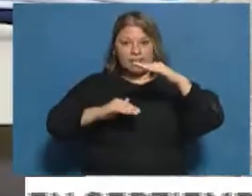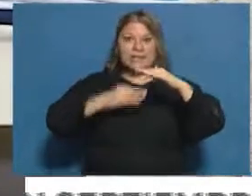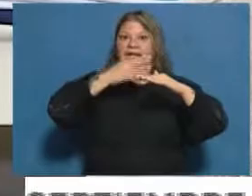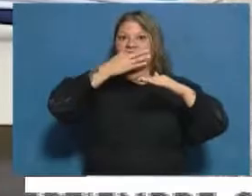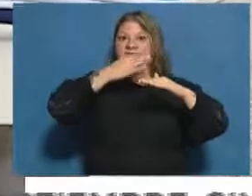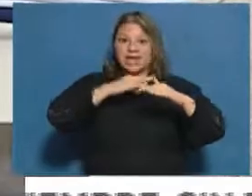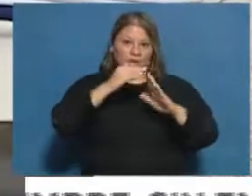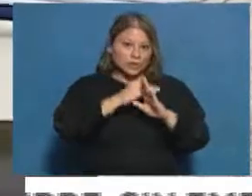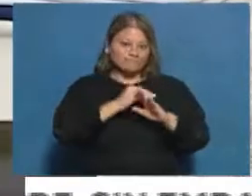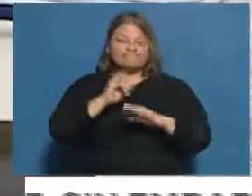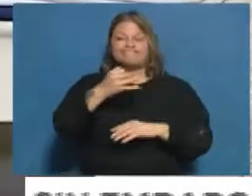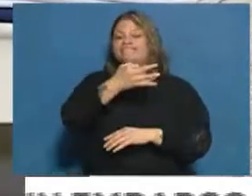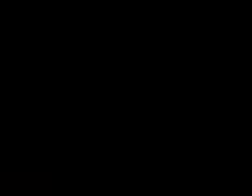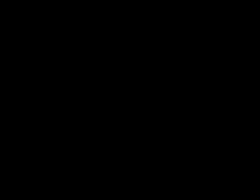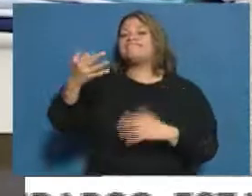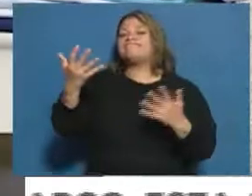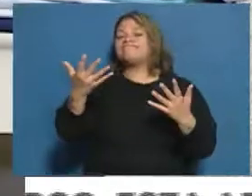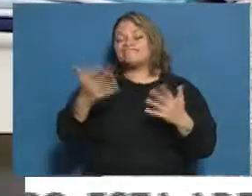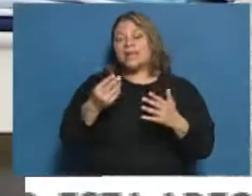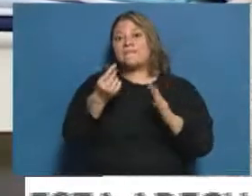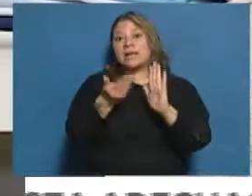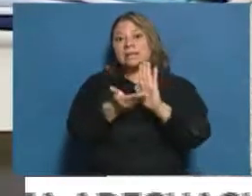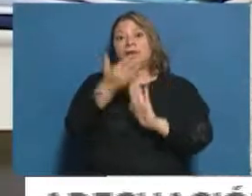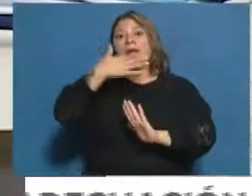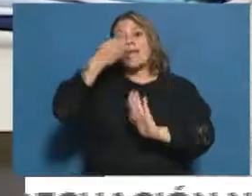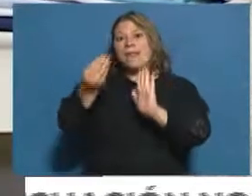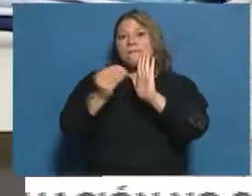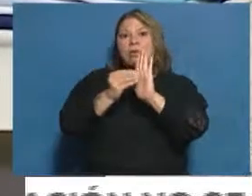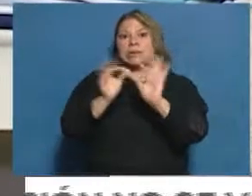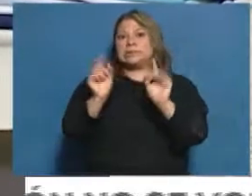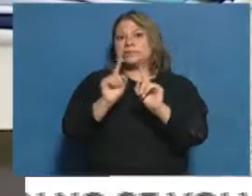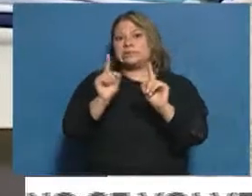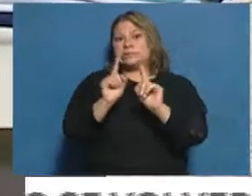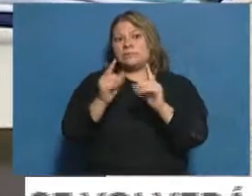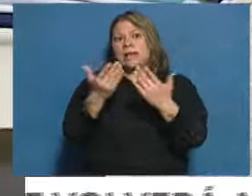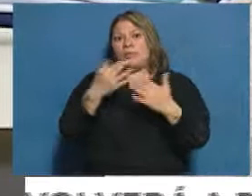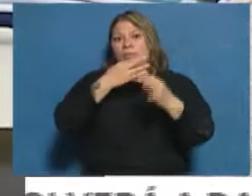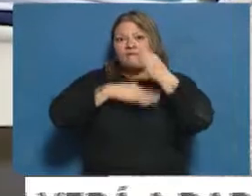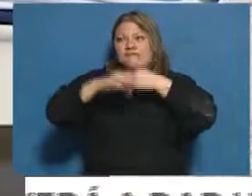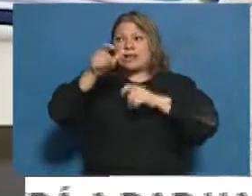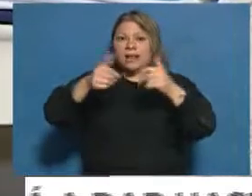¿no? Exactamente, exactamente. No ponemos los precios reales para que así podamos vender